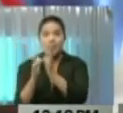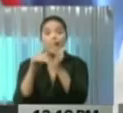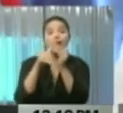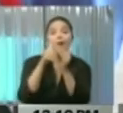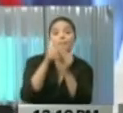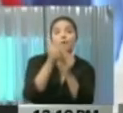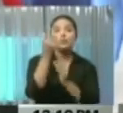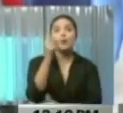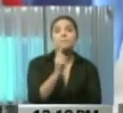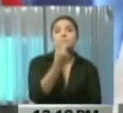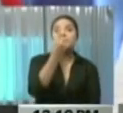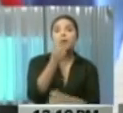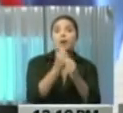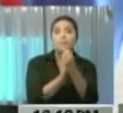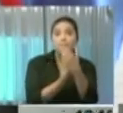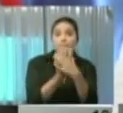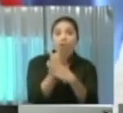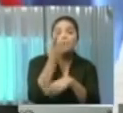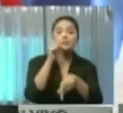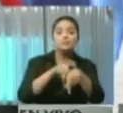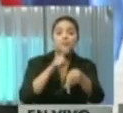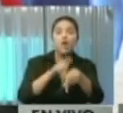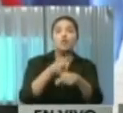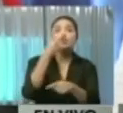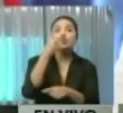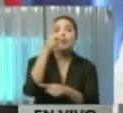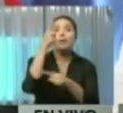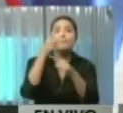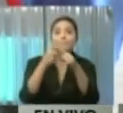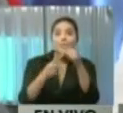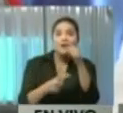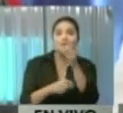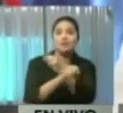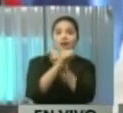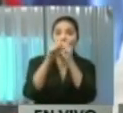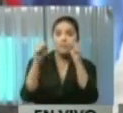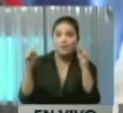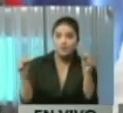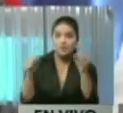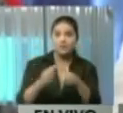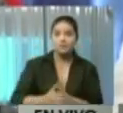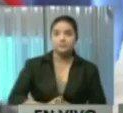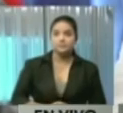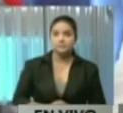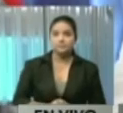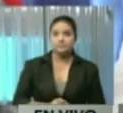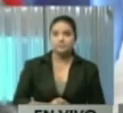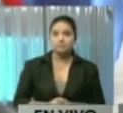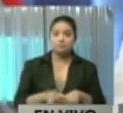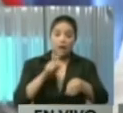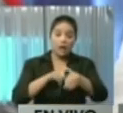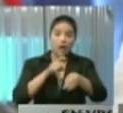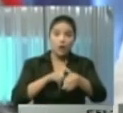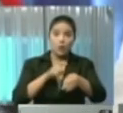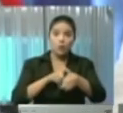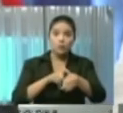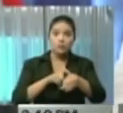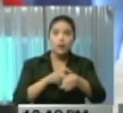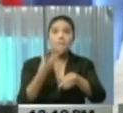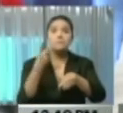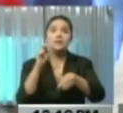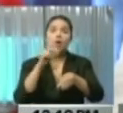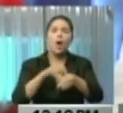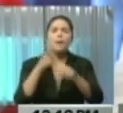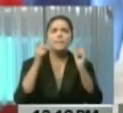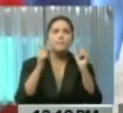del 1 de mayo, a partir de las 2:30 de la madrugada, usted adelanta su reloj media hora. Si se despierta